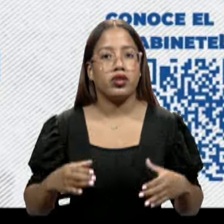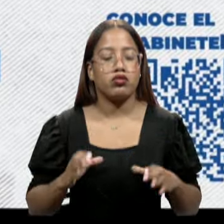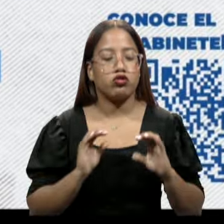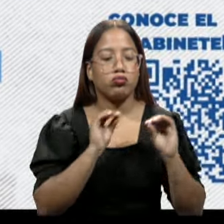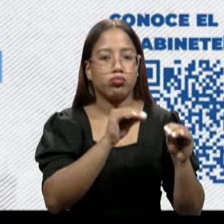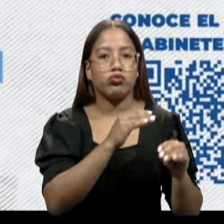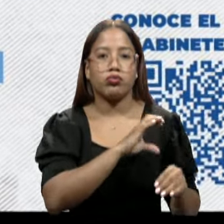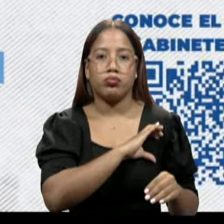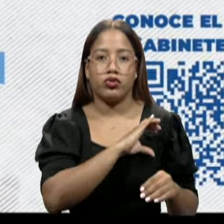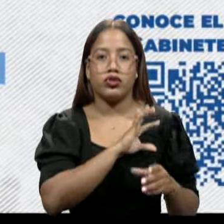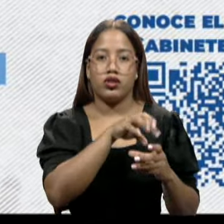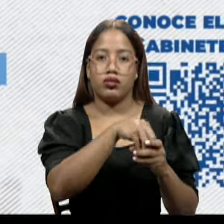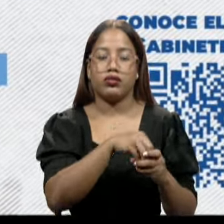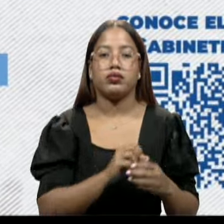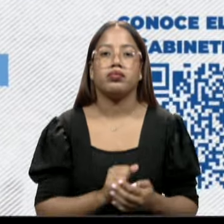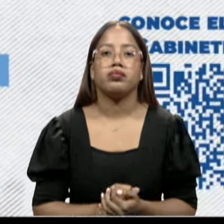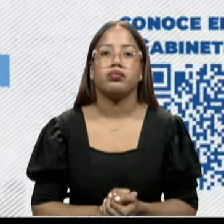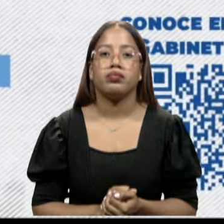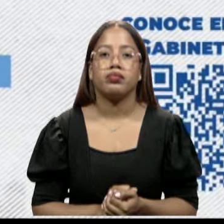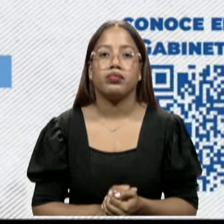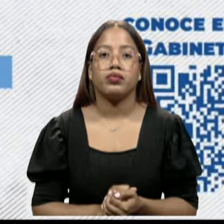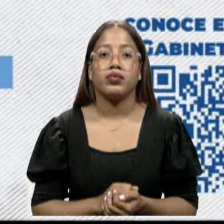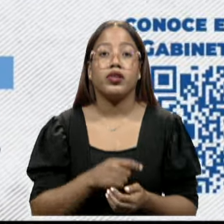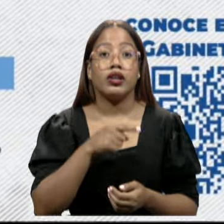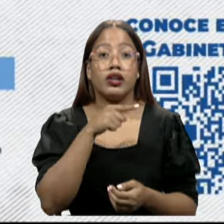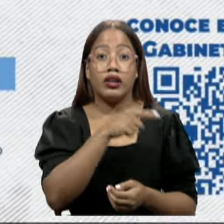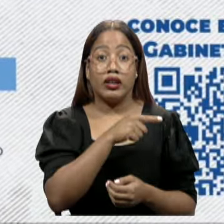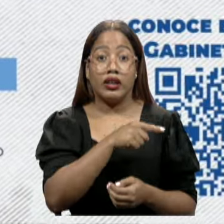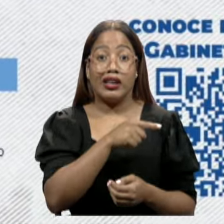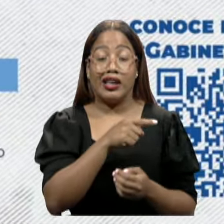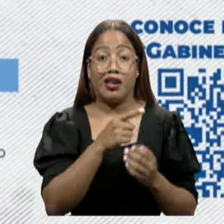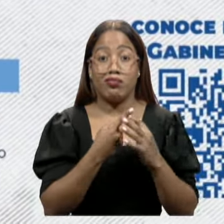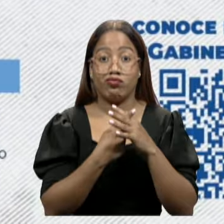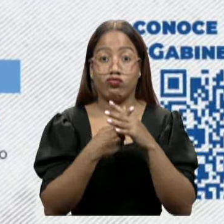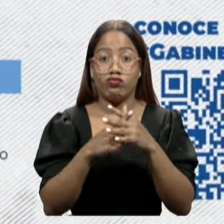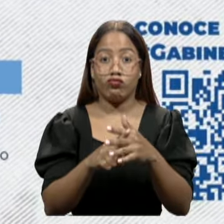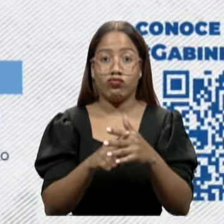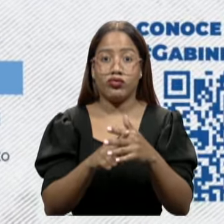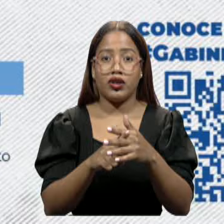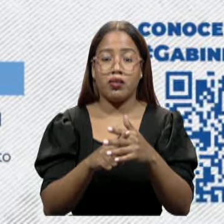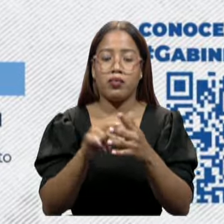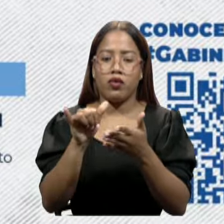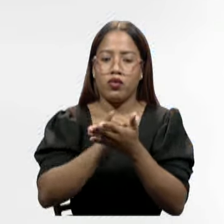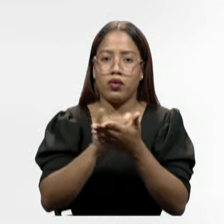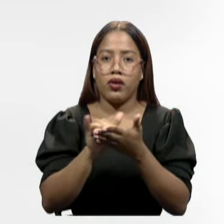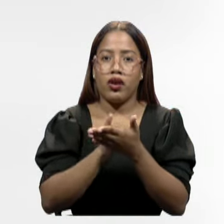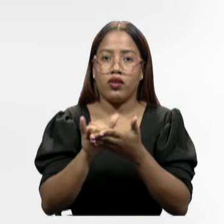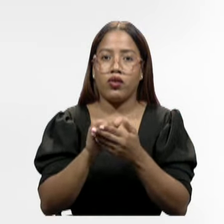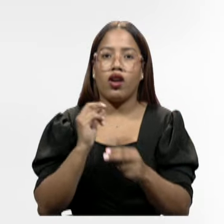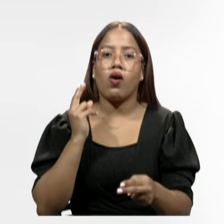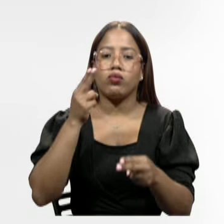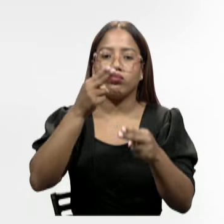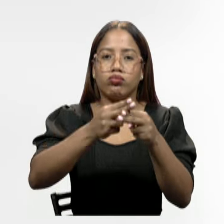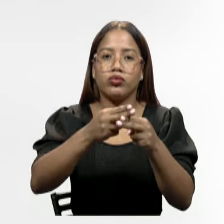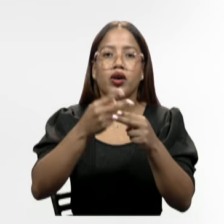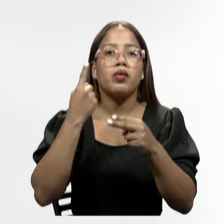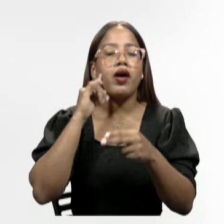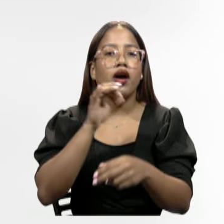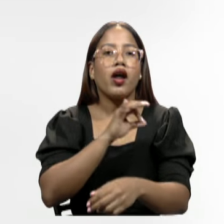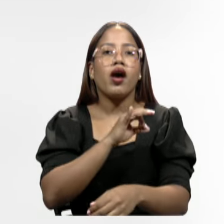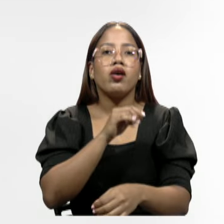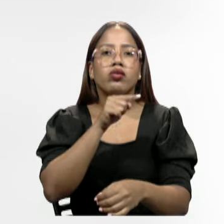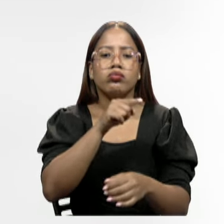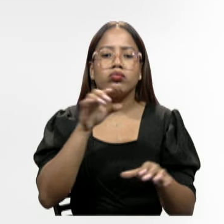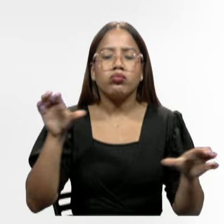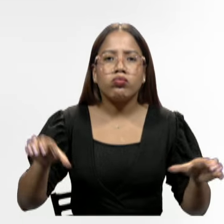Policía, mientras que Eligio Jaques, quien sirvió como cónsul general de República Dominicana en Nueva York, fue nombrado asesor de Poder Ejecutivo para